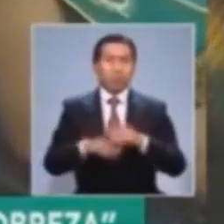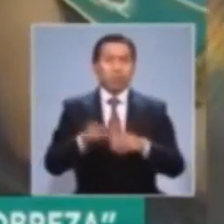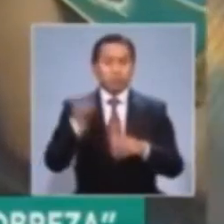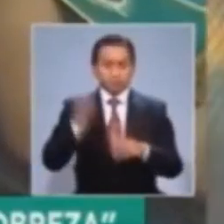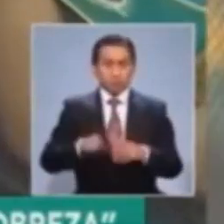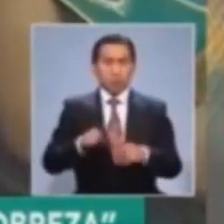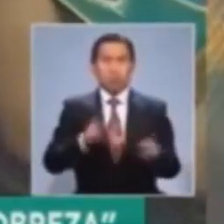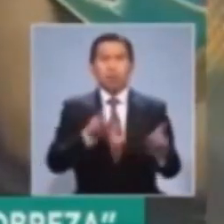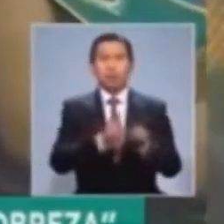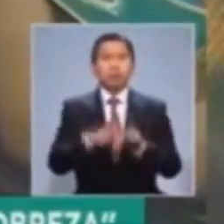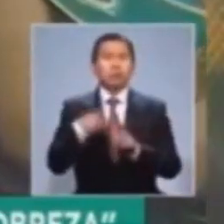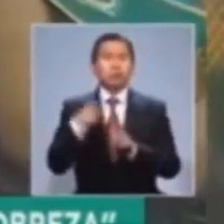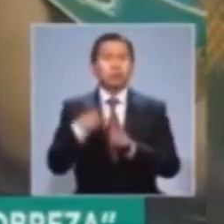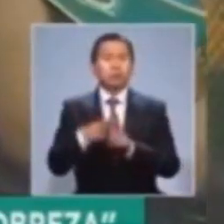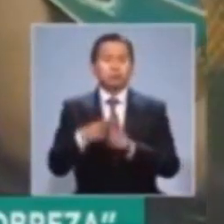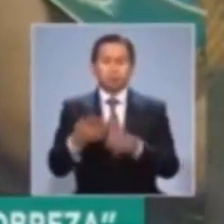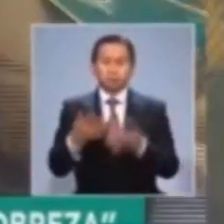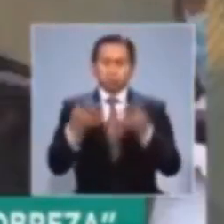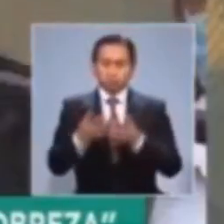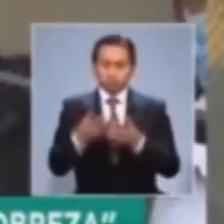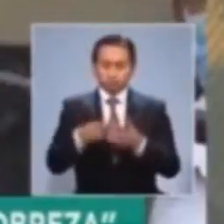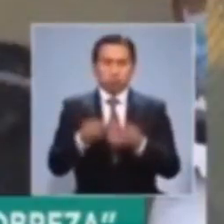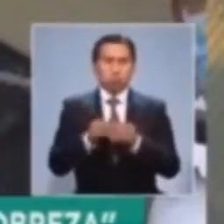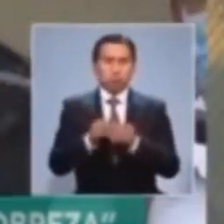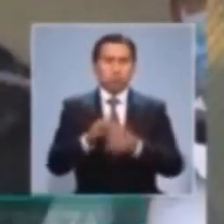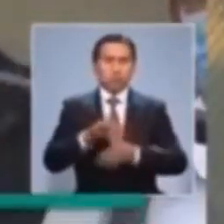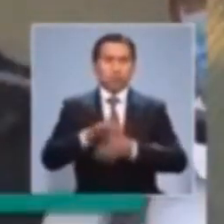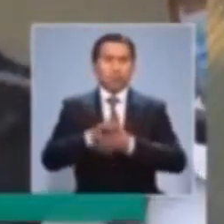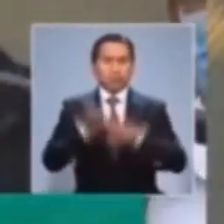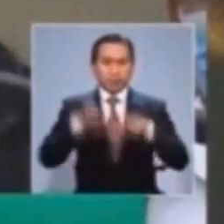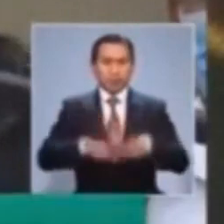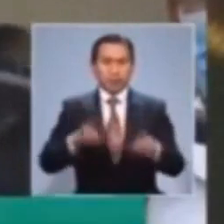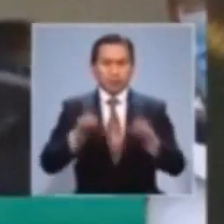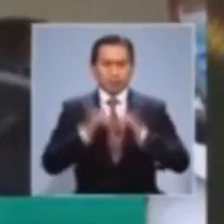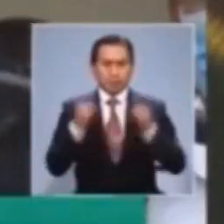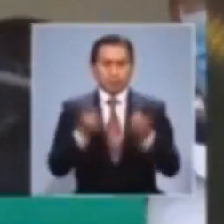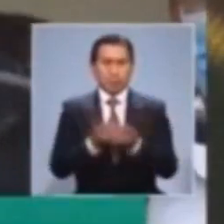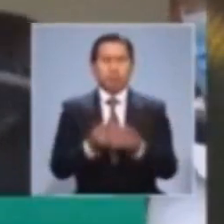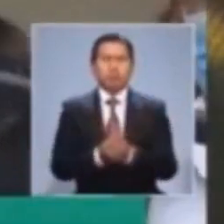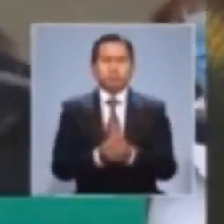sino con la industrialización cárnica en el departamento.